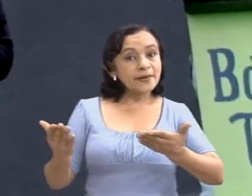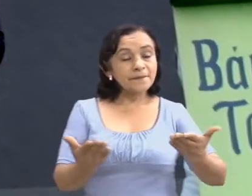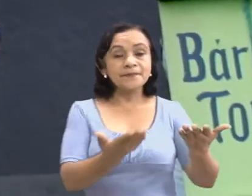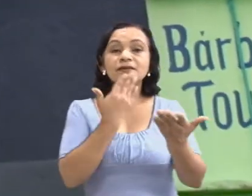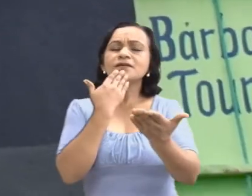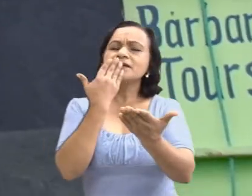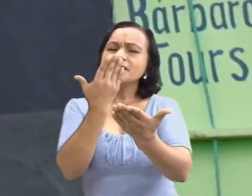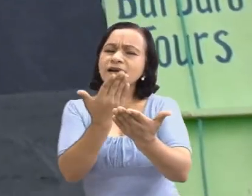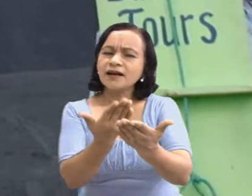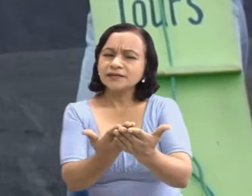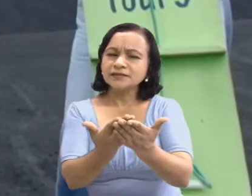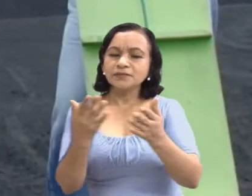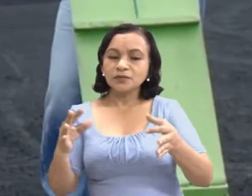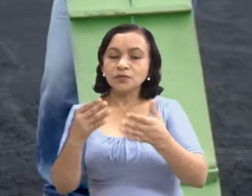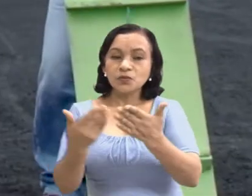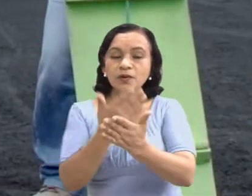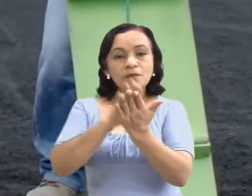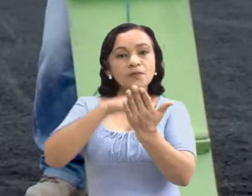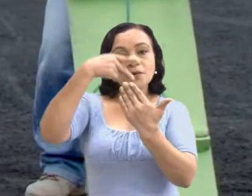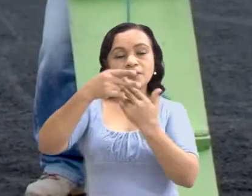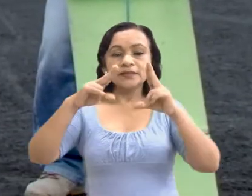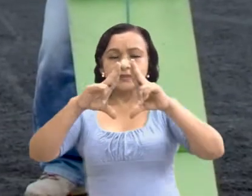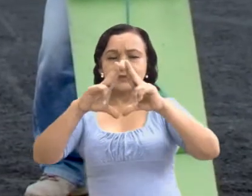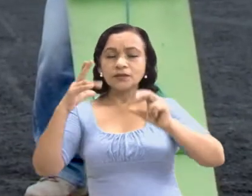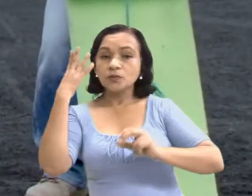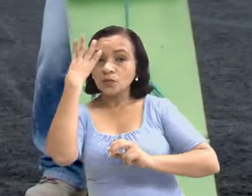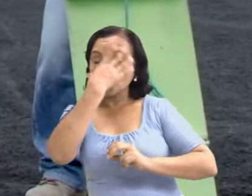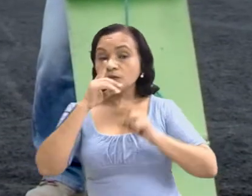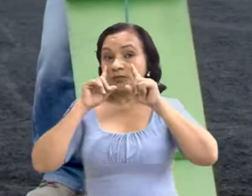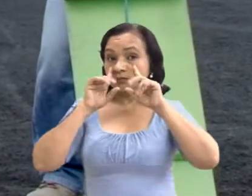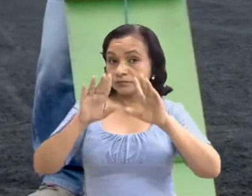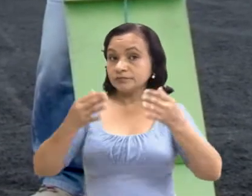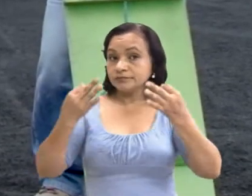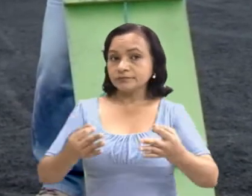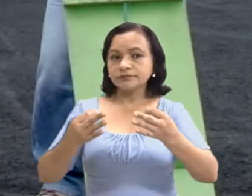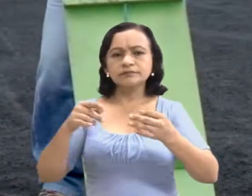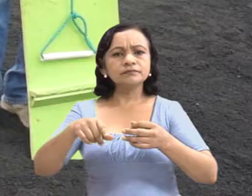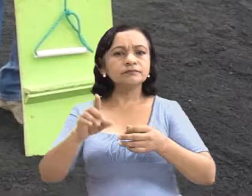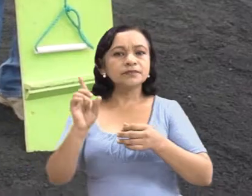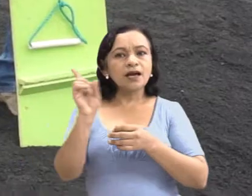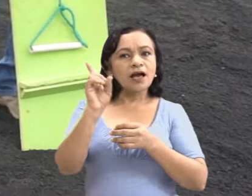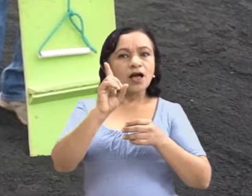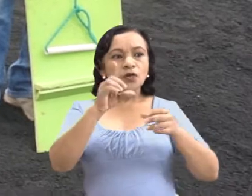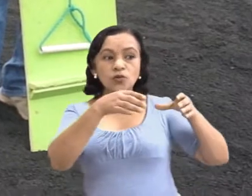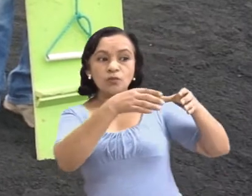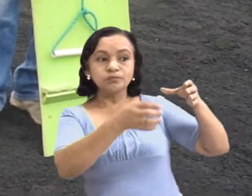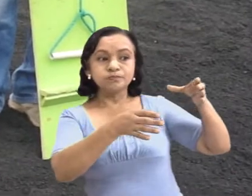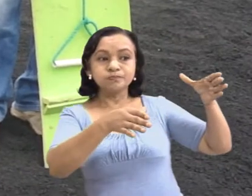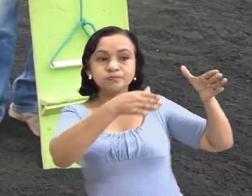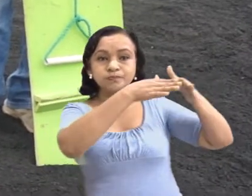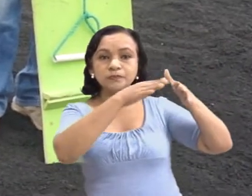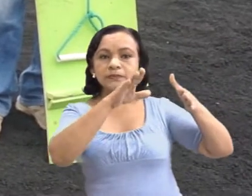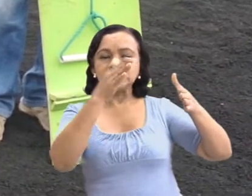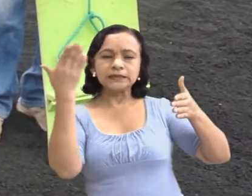Bienvenidos y gracias por acompañarnos a una nueva edición de su programa Nicaragua Linda y Segura. Nos encontramos en las faldas del volcán Cerro Negro,